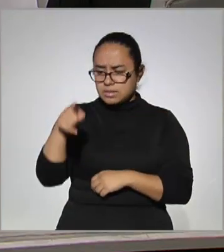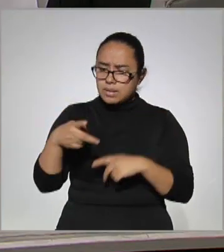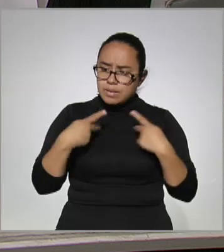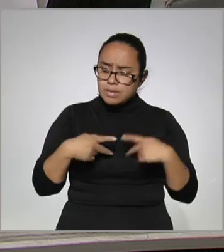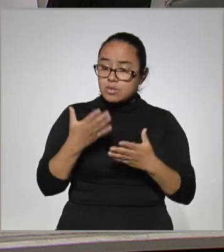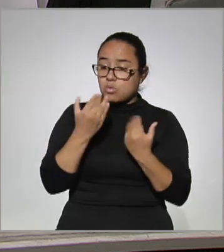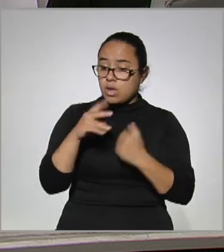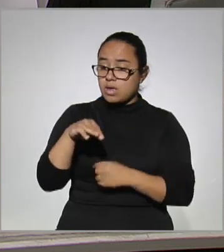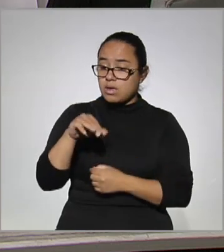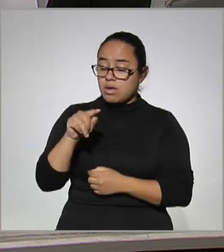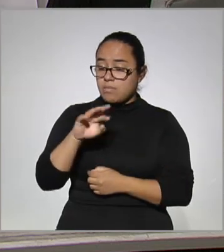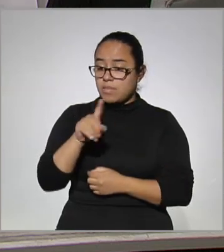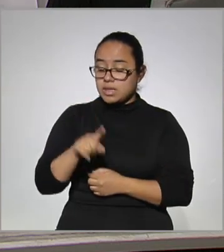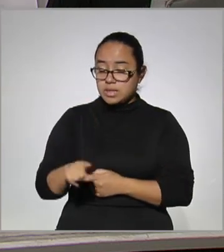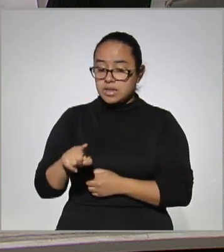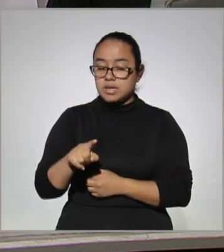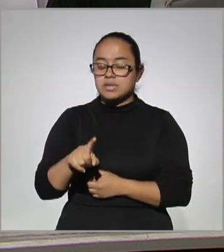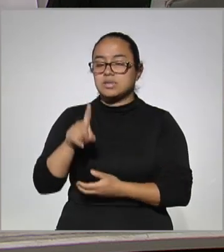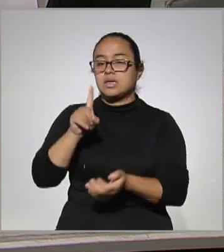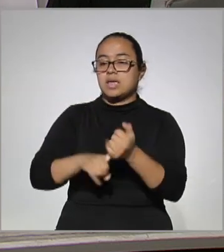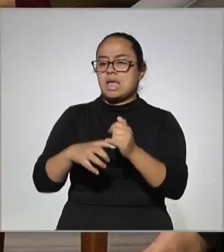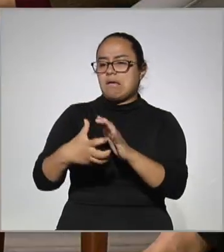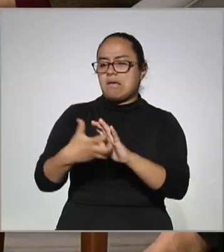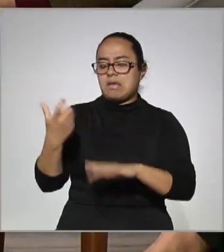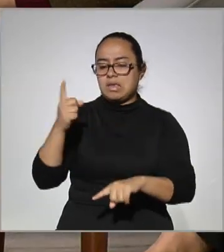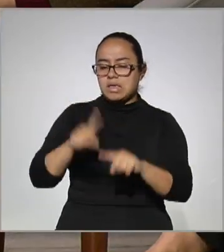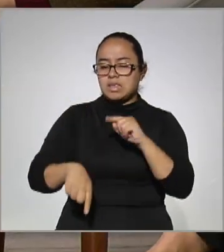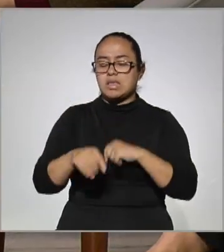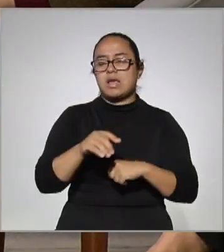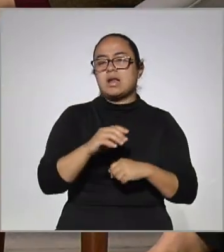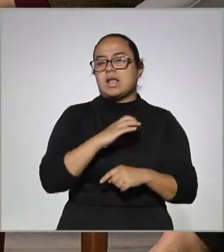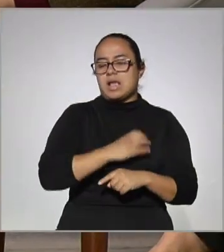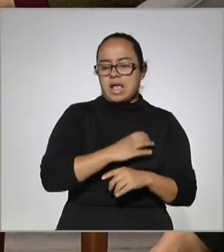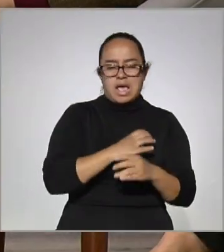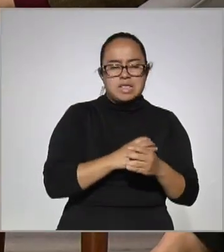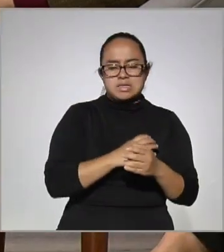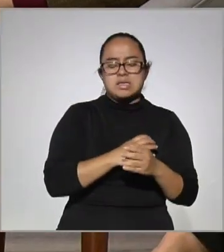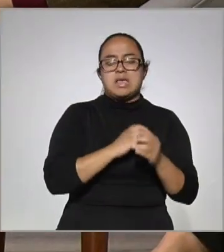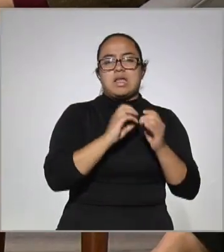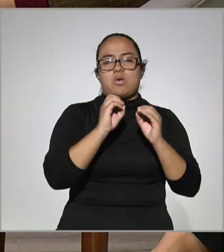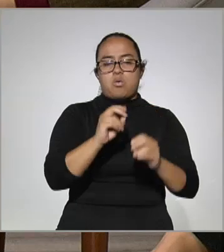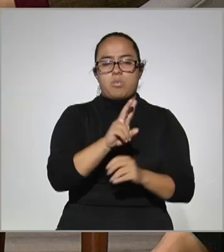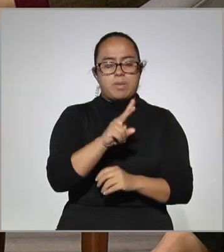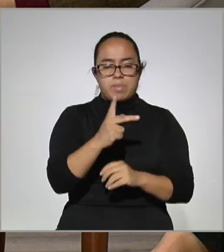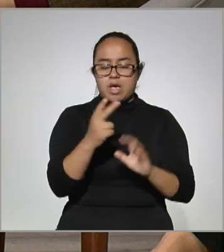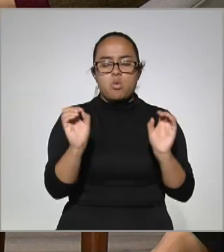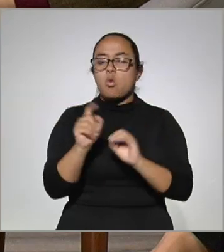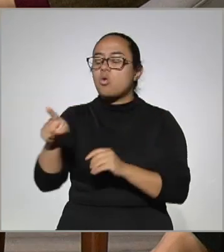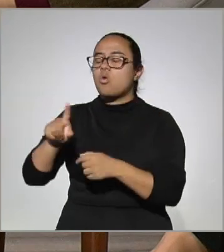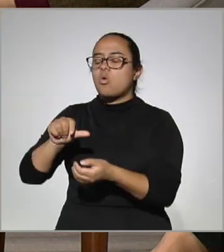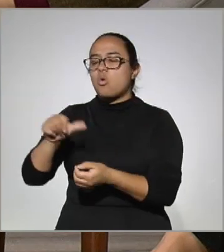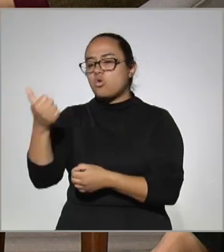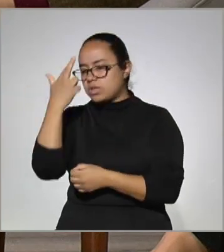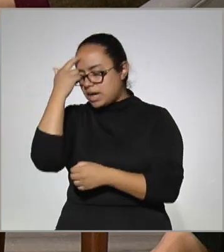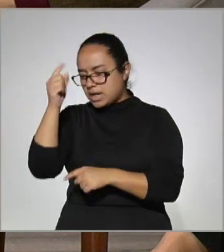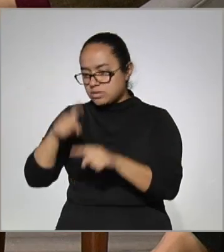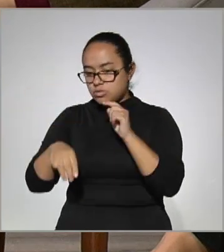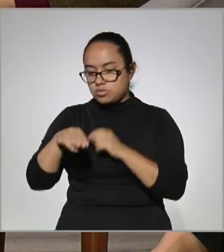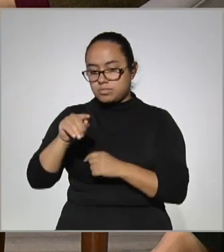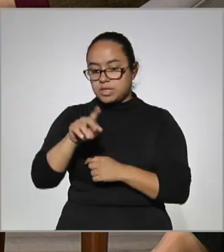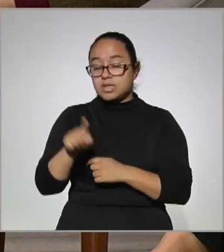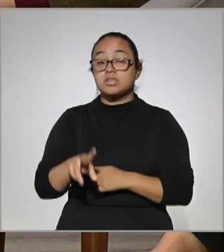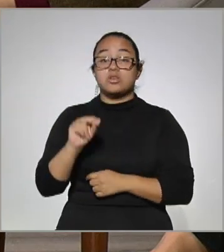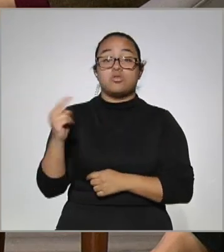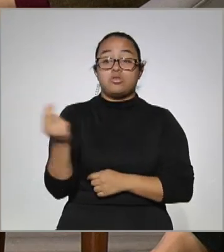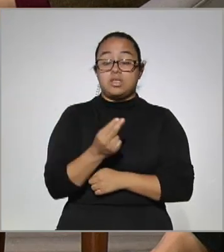tienen matriz y que no fue porque se le quitó por algún problema de cáncer o etcétera, de papiloma, ya no es necesario hacerse el